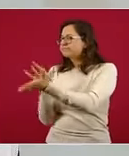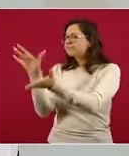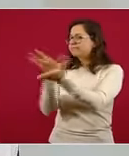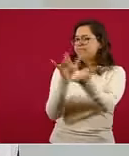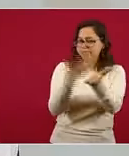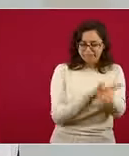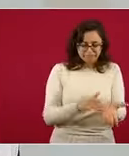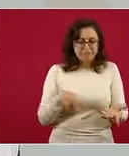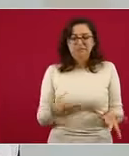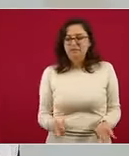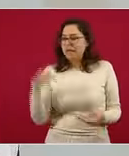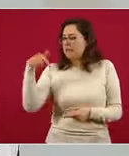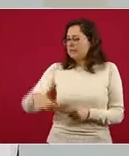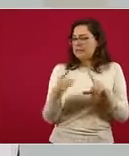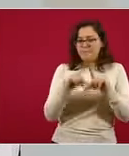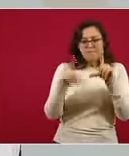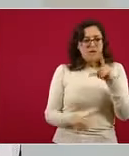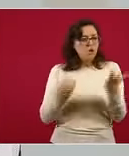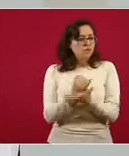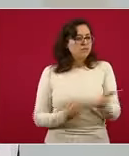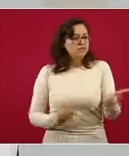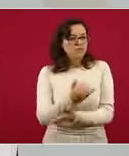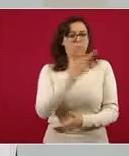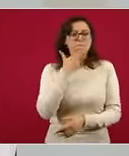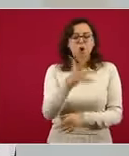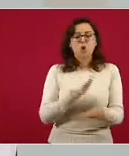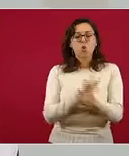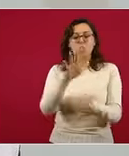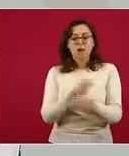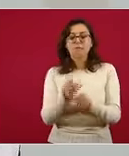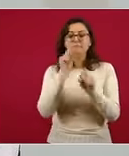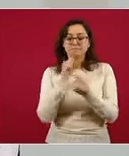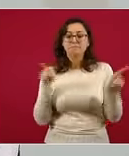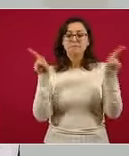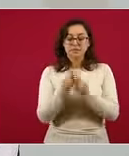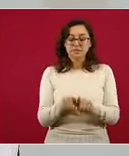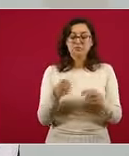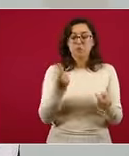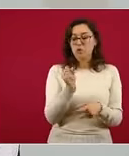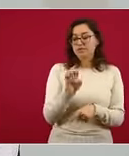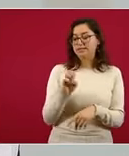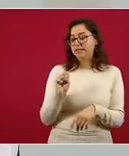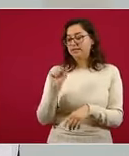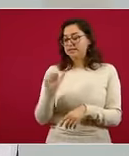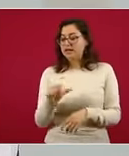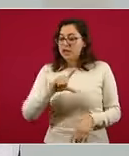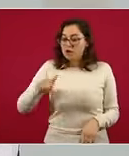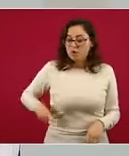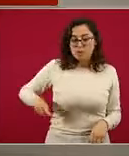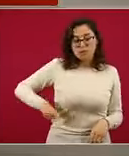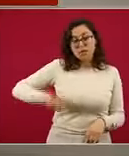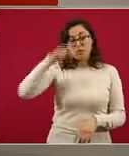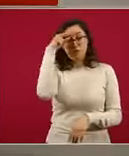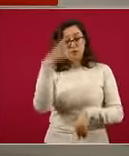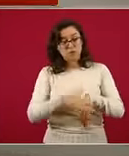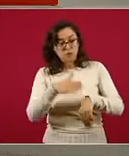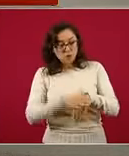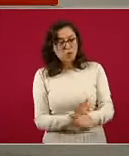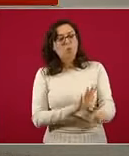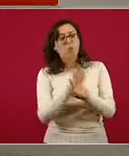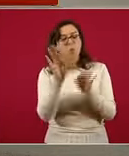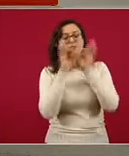decidir, para tomar la mejor decisión y recomendarle a la Secretaría de Salud del Gobierno de México cuáles serían